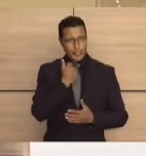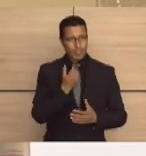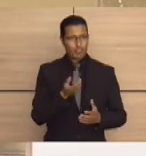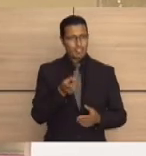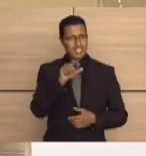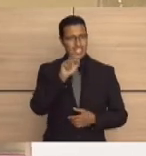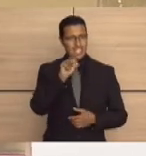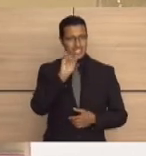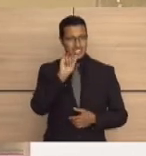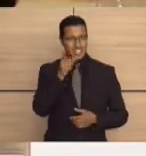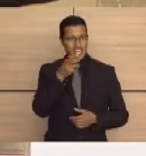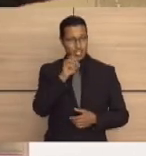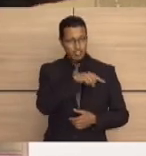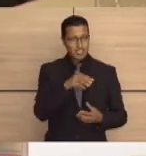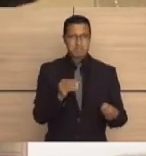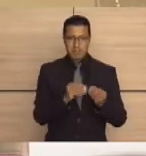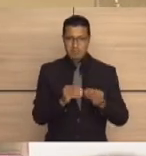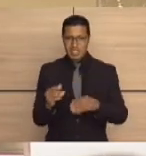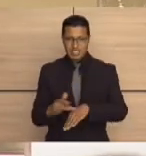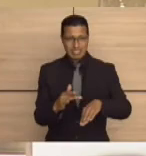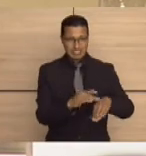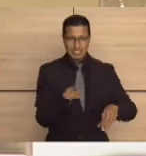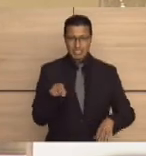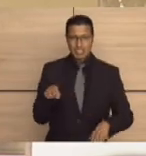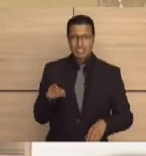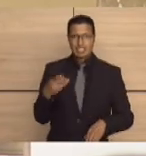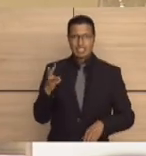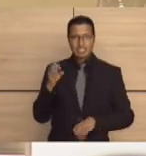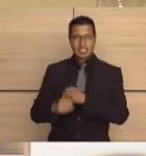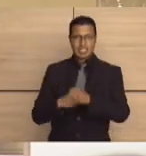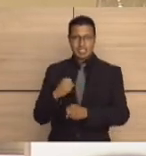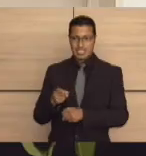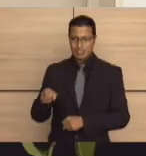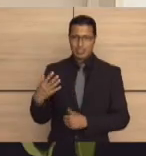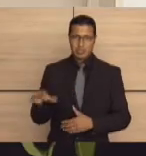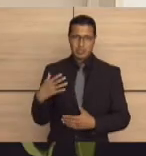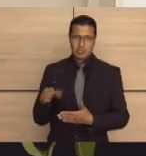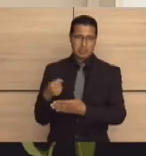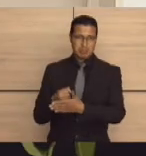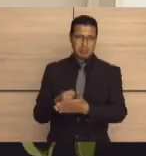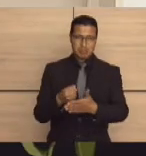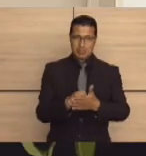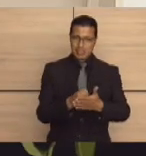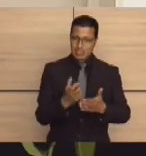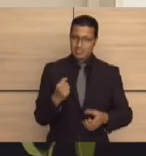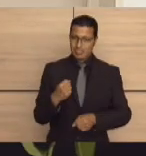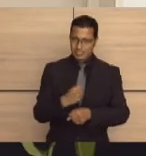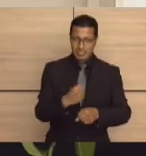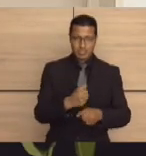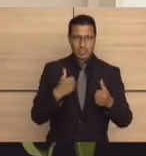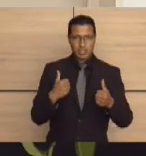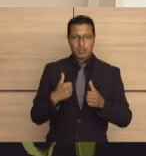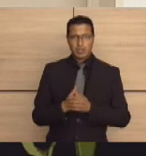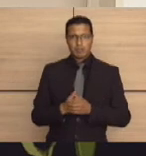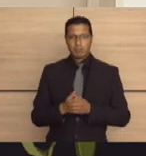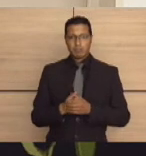Realmente la iniciativa que tiene 13 años y me parece increíble todo lo que ha hecho. Y es porque ha tenido